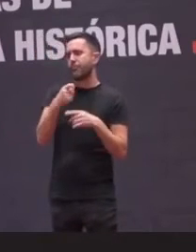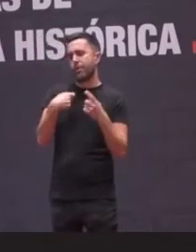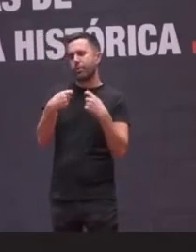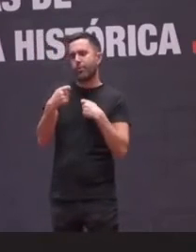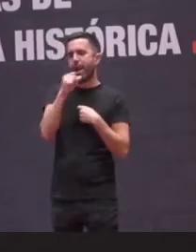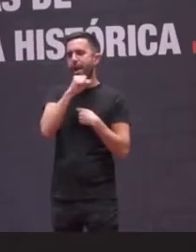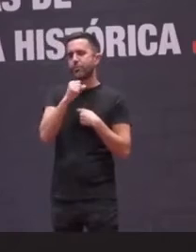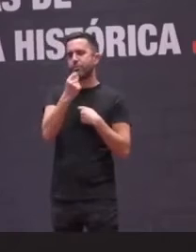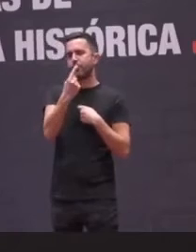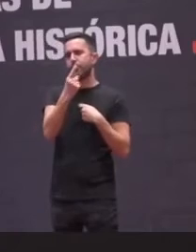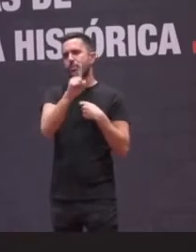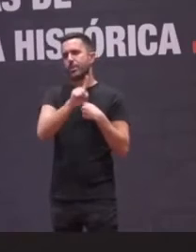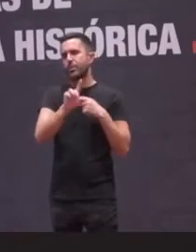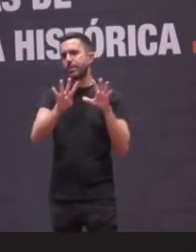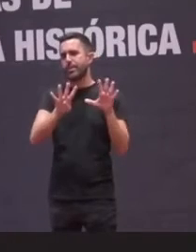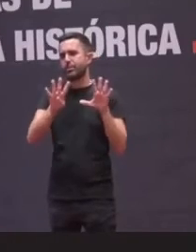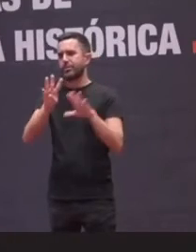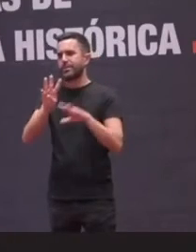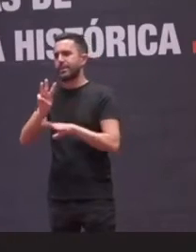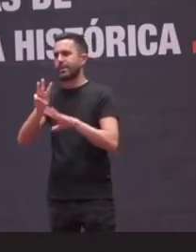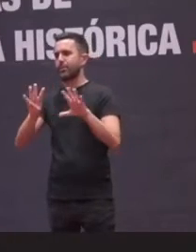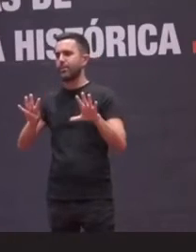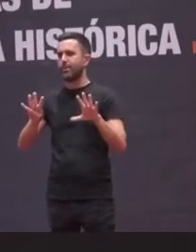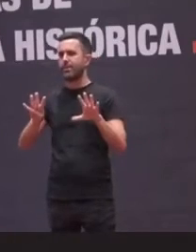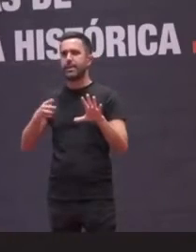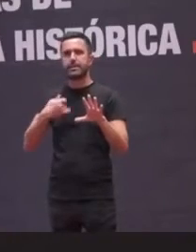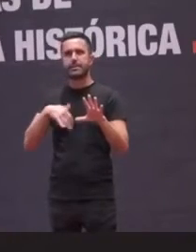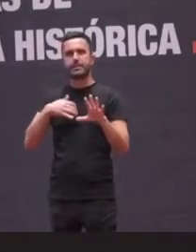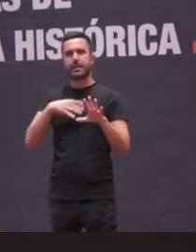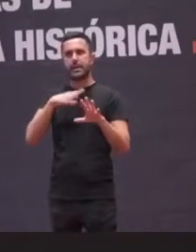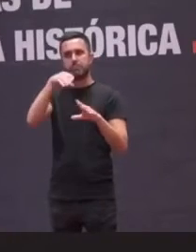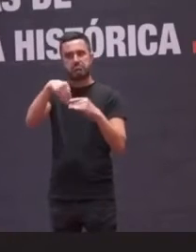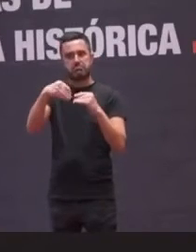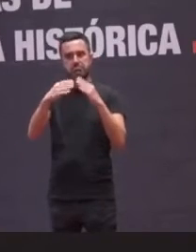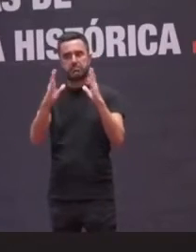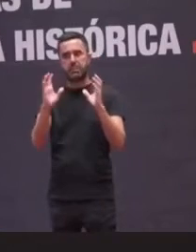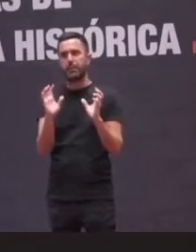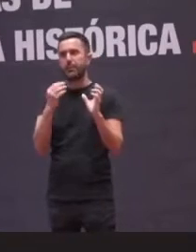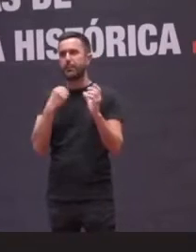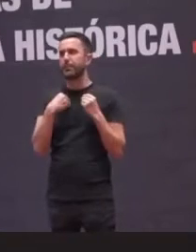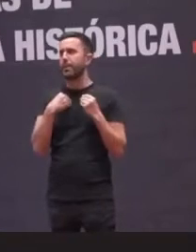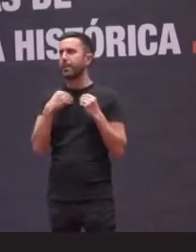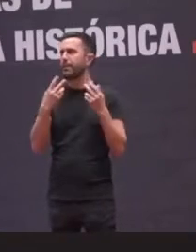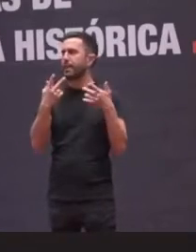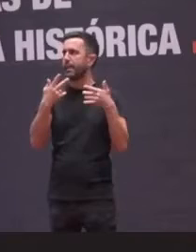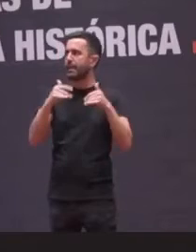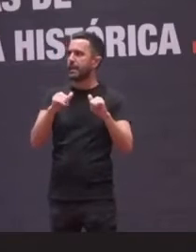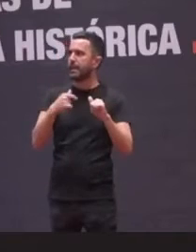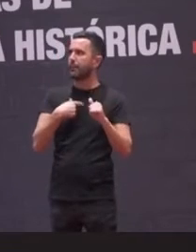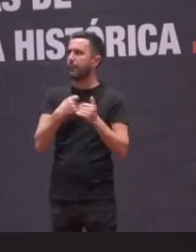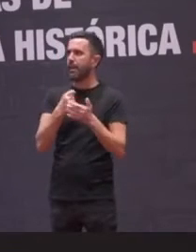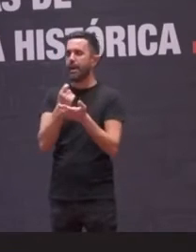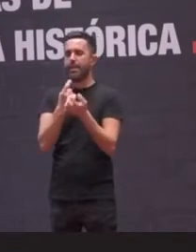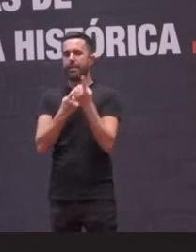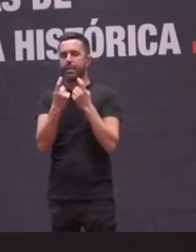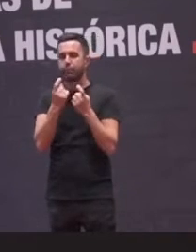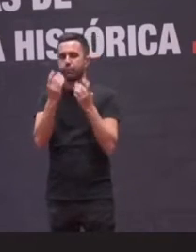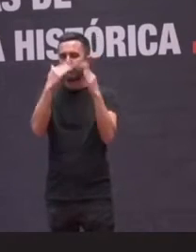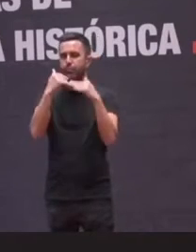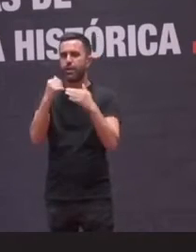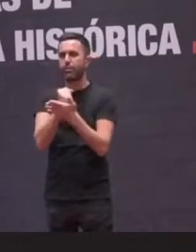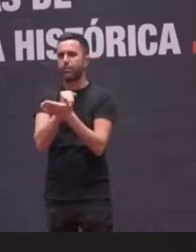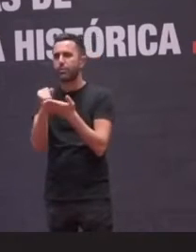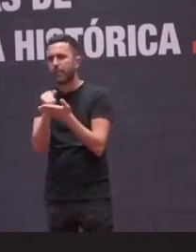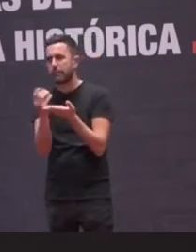cando xa non vive ninguén, cando non hai datos, máis alá de unha serie de documentos, só se pode entender